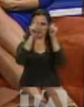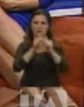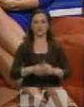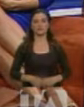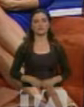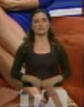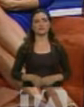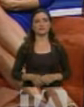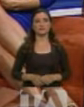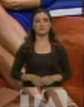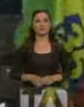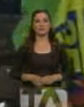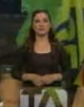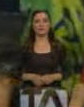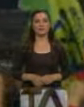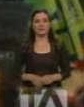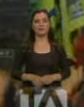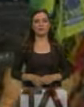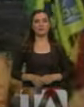ley.